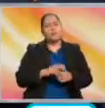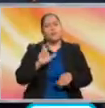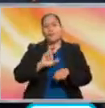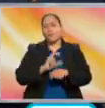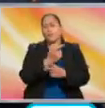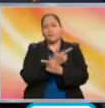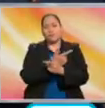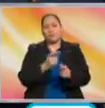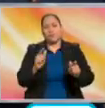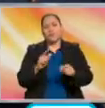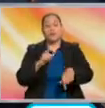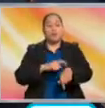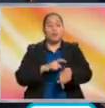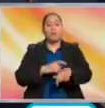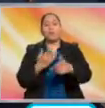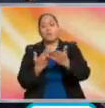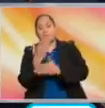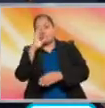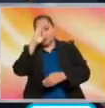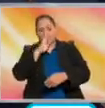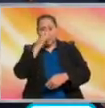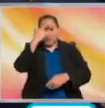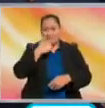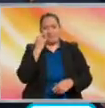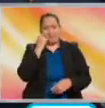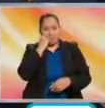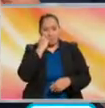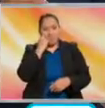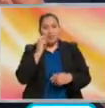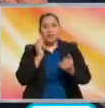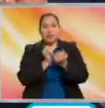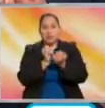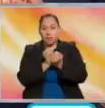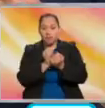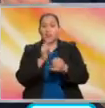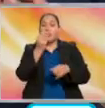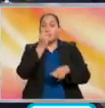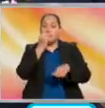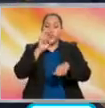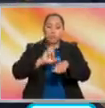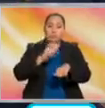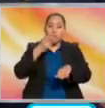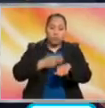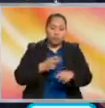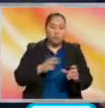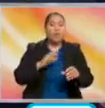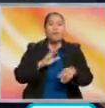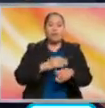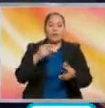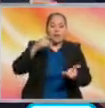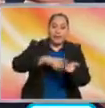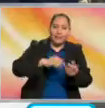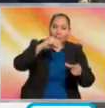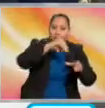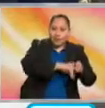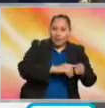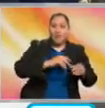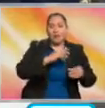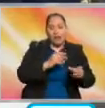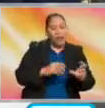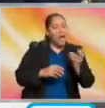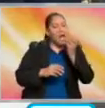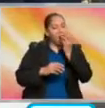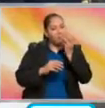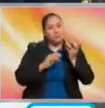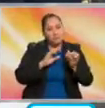puedes comer a diferente hora del día. Inclusive se recomienda como colación en un huevo cocido por lo portátil que es. Ok. Lo puedes cenar. Bien. Ahora, insisto, no es